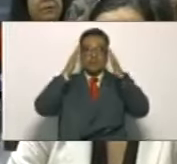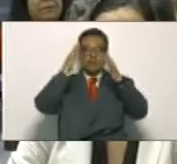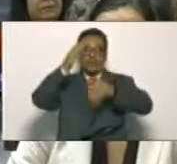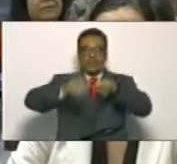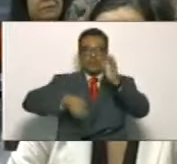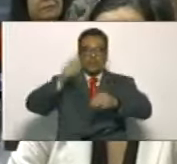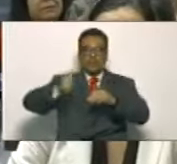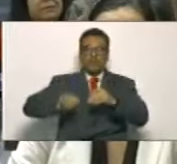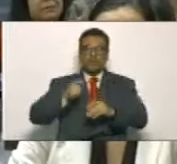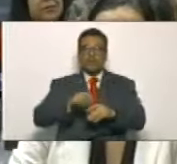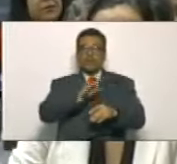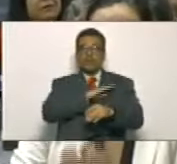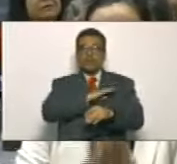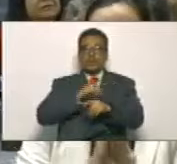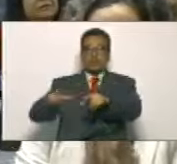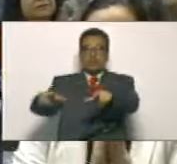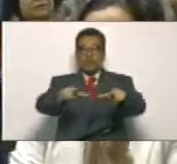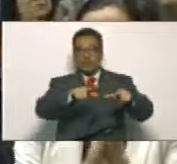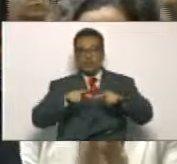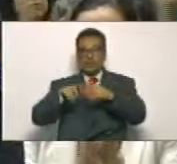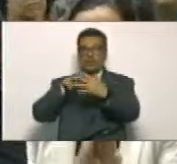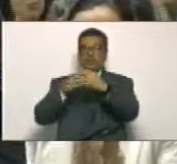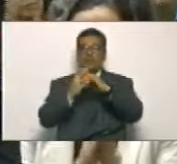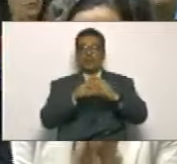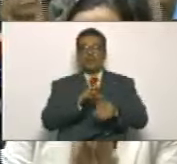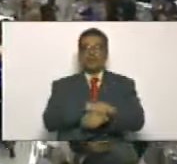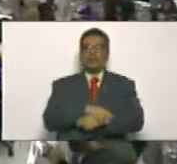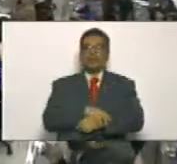justicia en el propio territorio comunal.